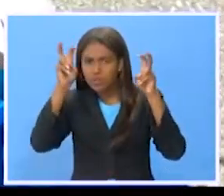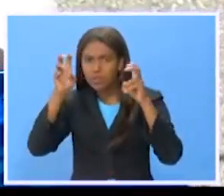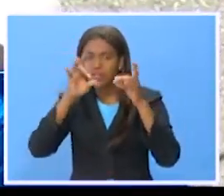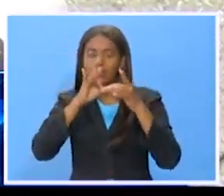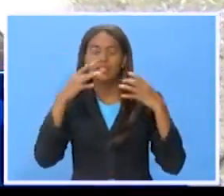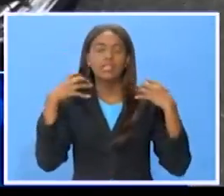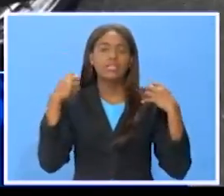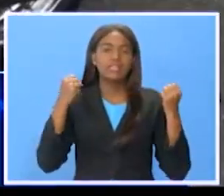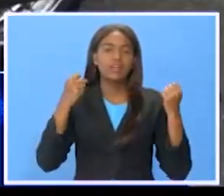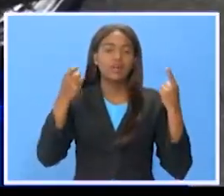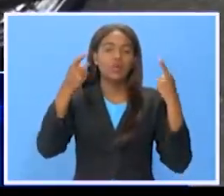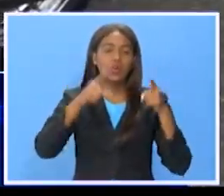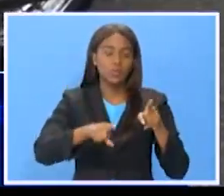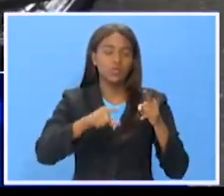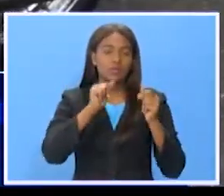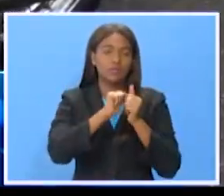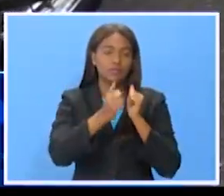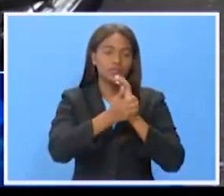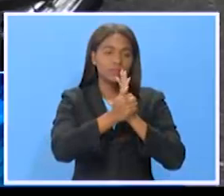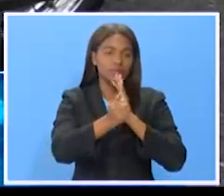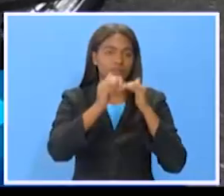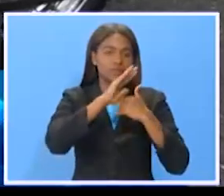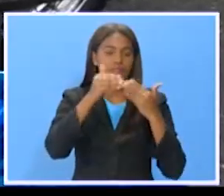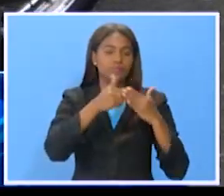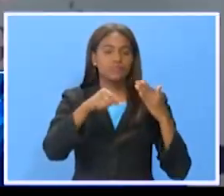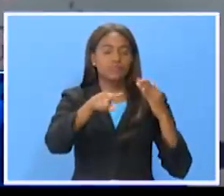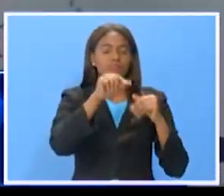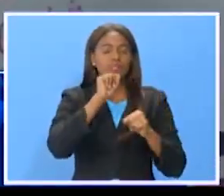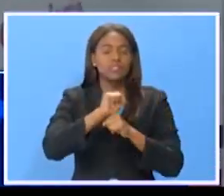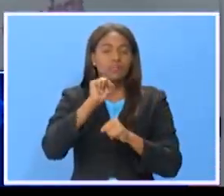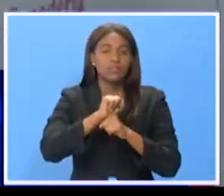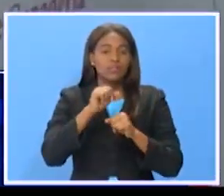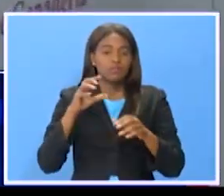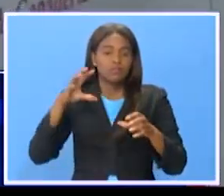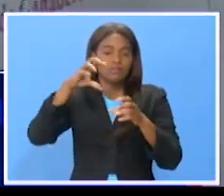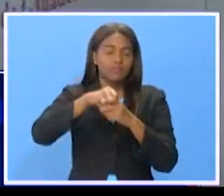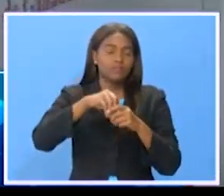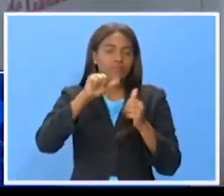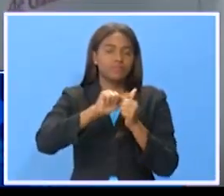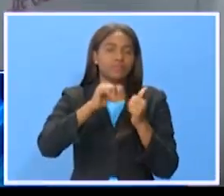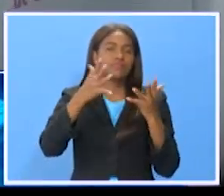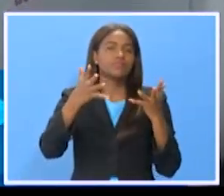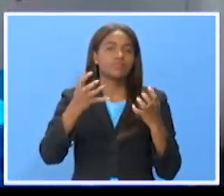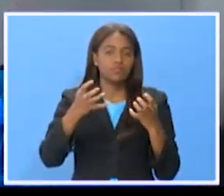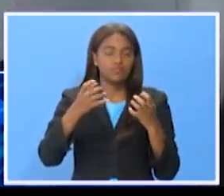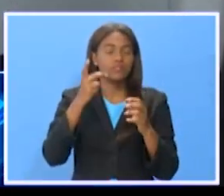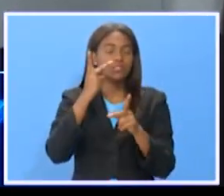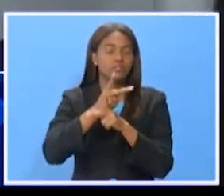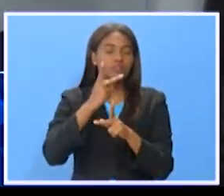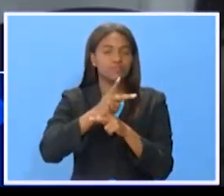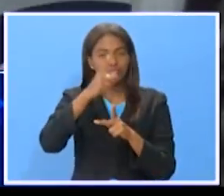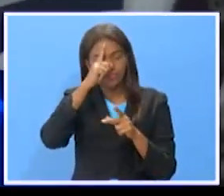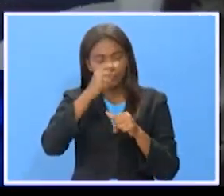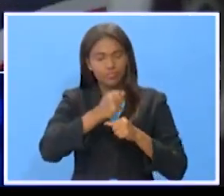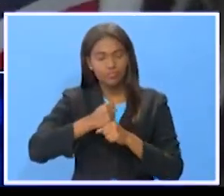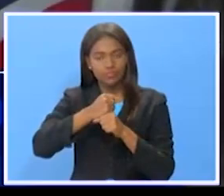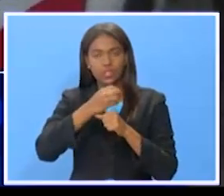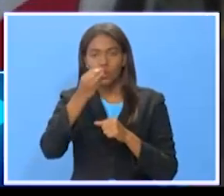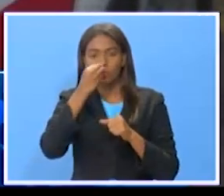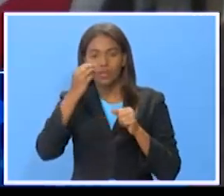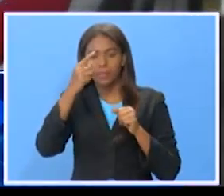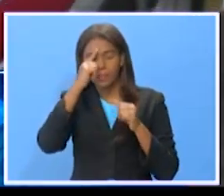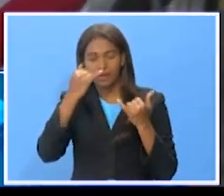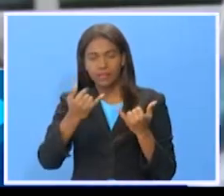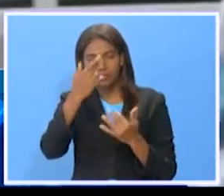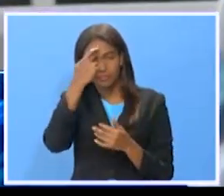saneamiento, trazabilidad y a todas las ejecutorias que se implementan en procura velar por la seguridad alimentaria del